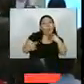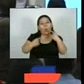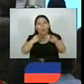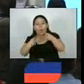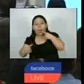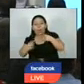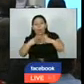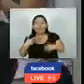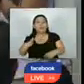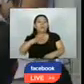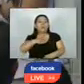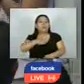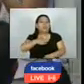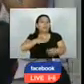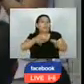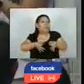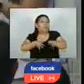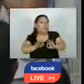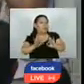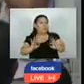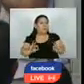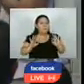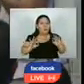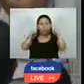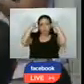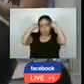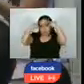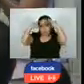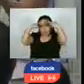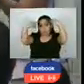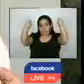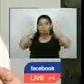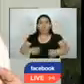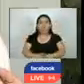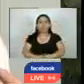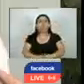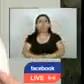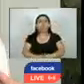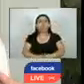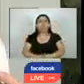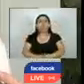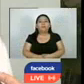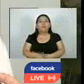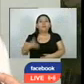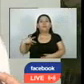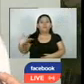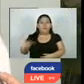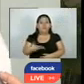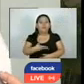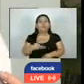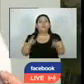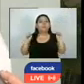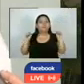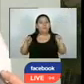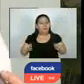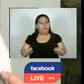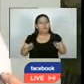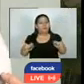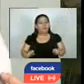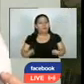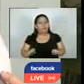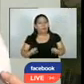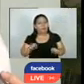la importancia de contar con herramientas para el buen manejo de la salud mental. Y podemos darle